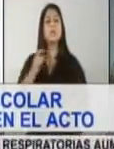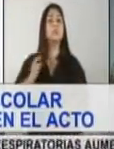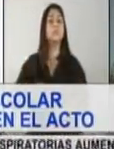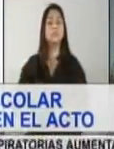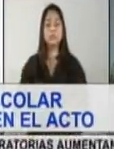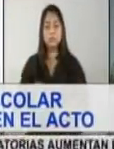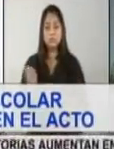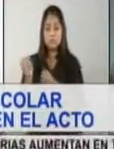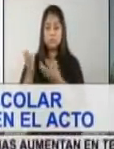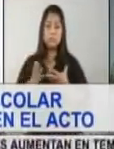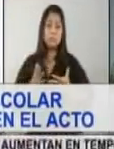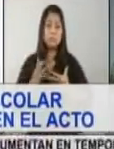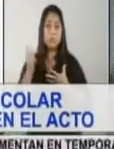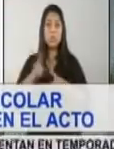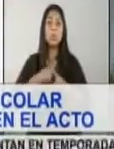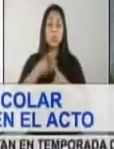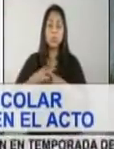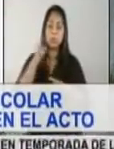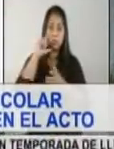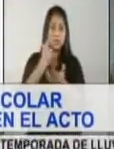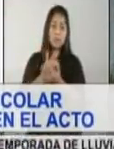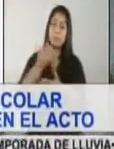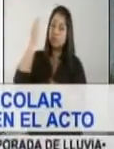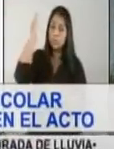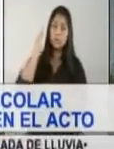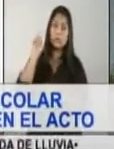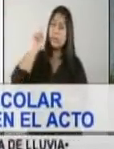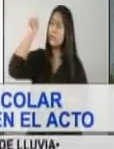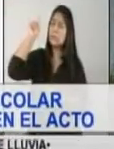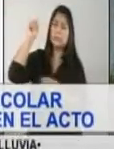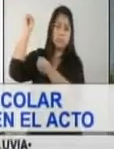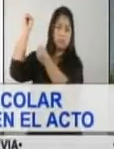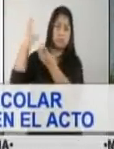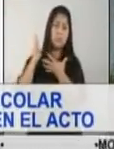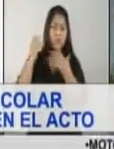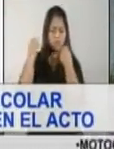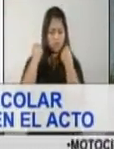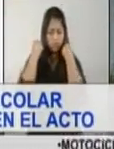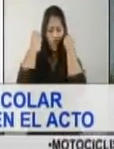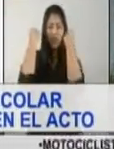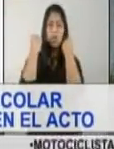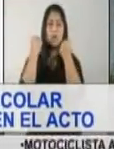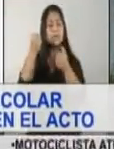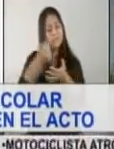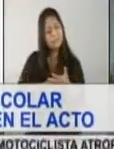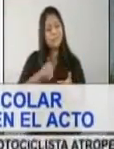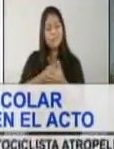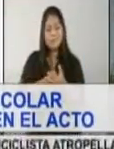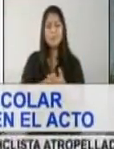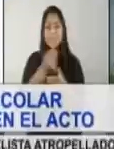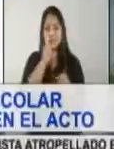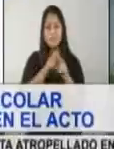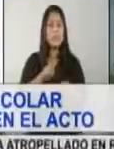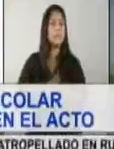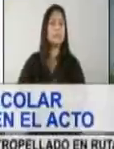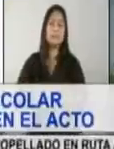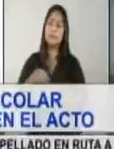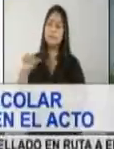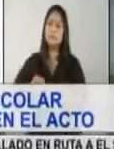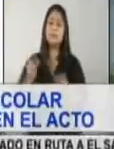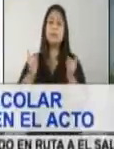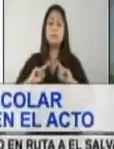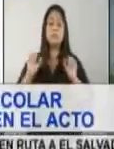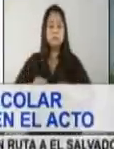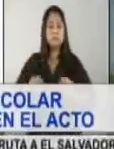recibimos de cuando creemos en Dios, que de ahí viene nuestra fortaleza. Sabremos superar el mal momento y podremos salir